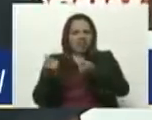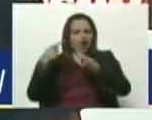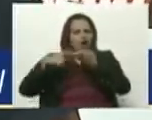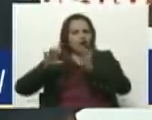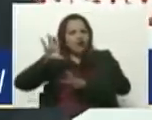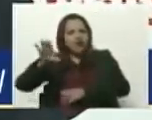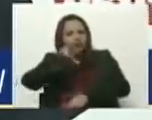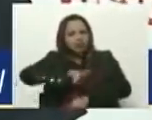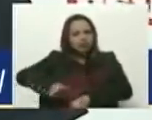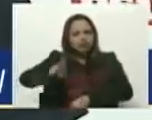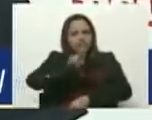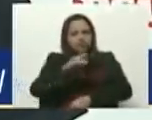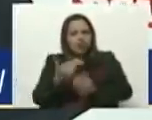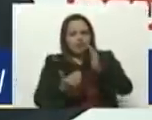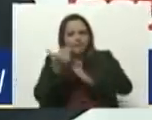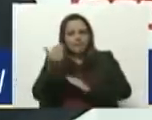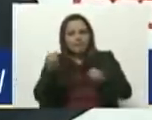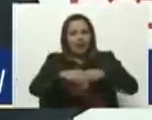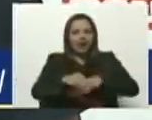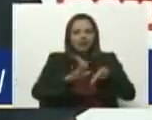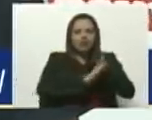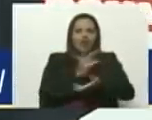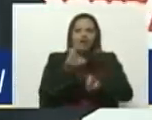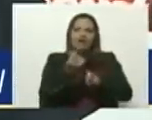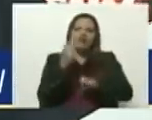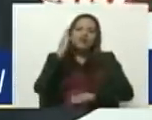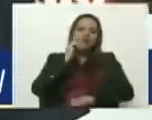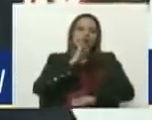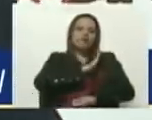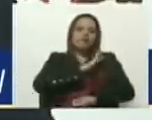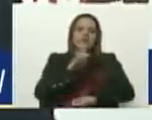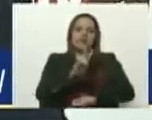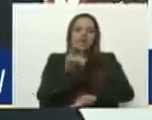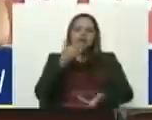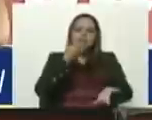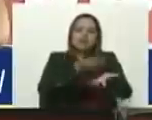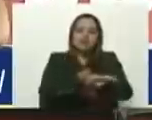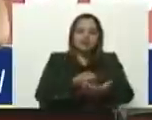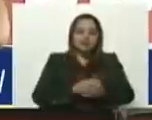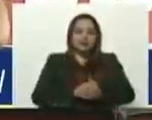uso mayor de nuestra moneda nacional muchas gracias